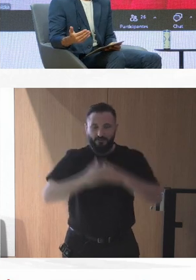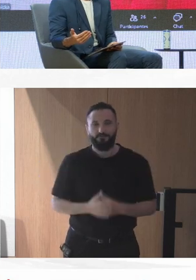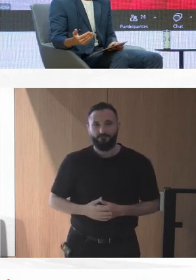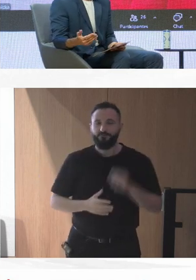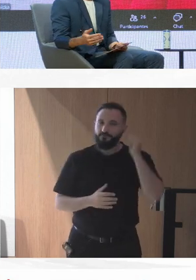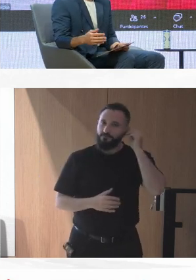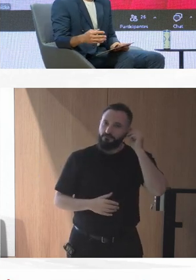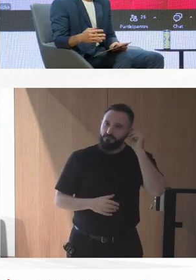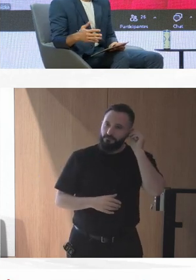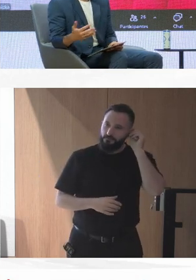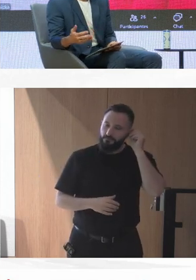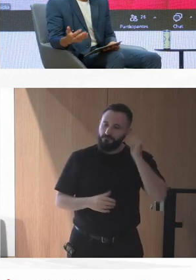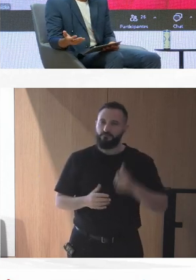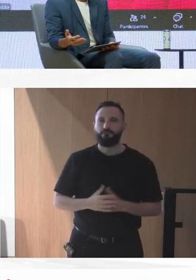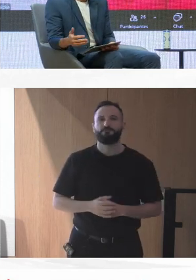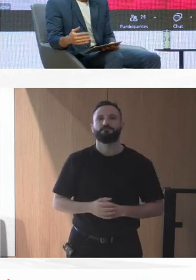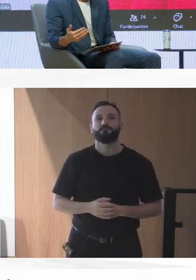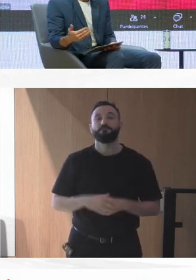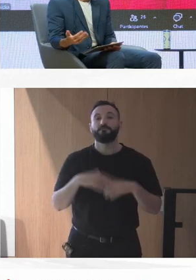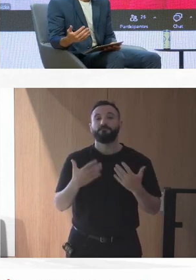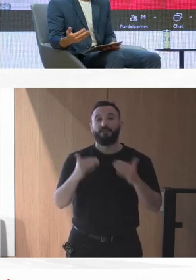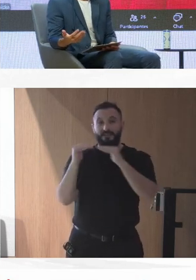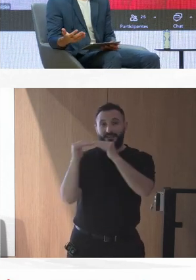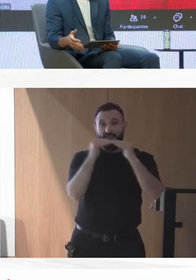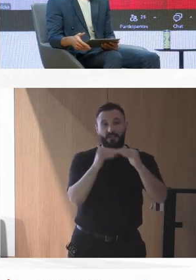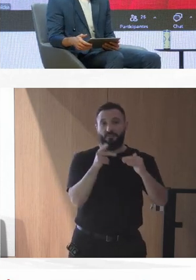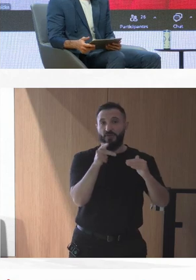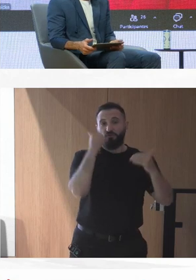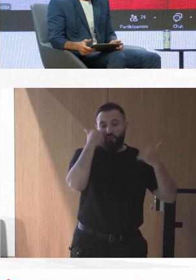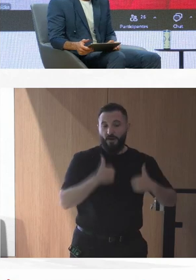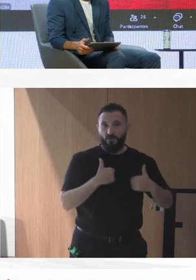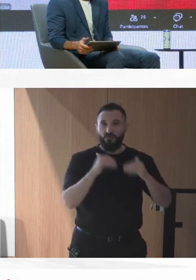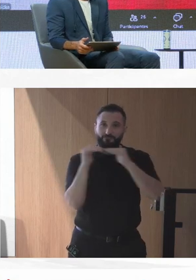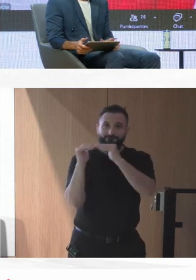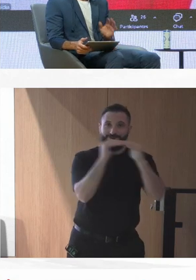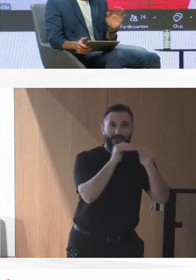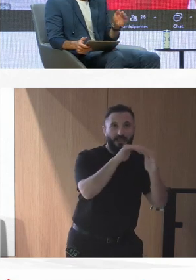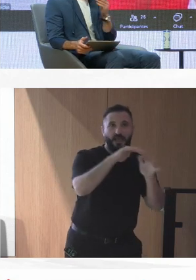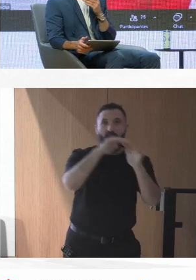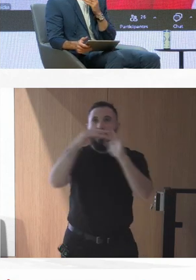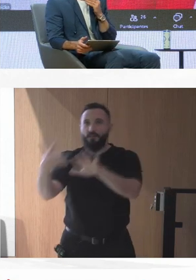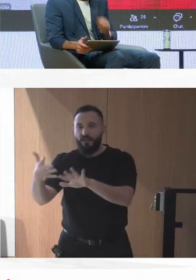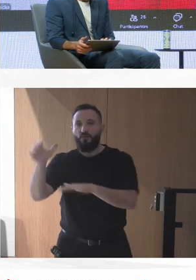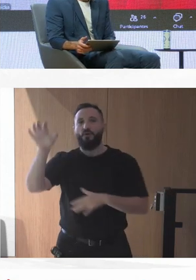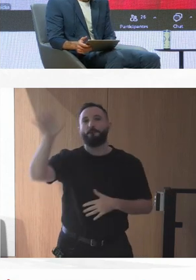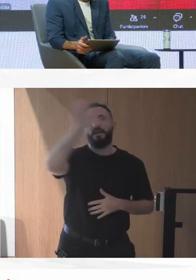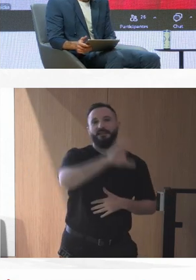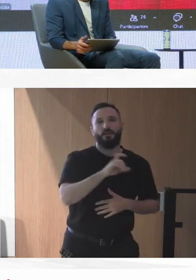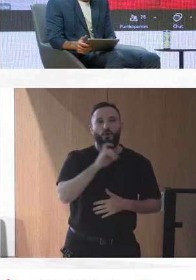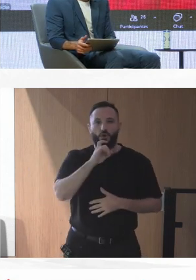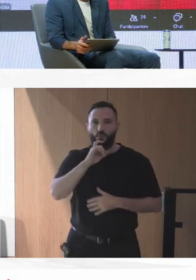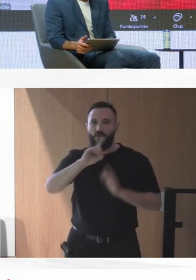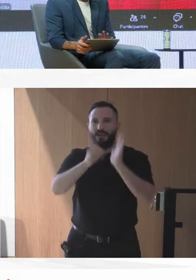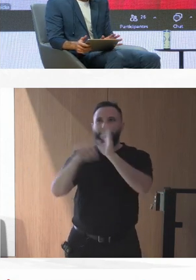interpretando estos estándares de derechos humanos y cómo se van a aplicar estos elementos en la